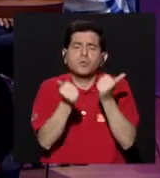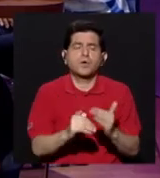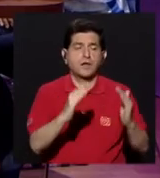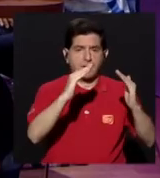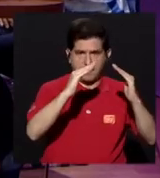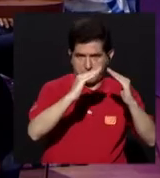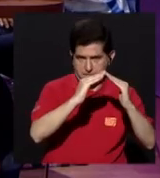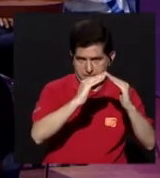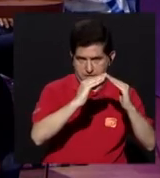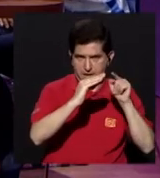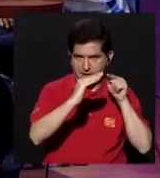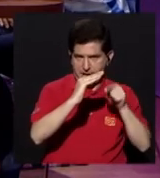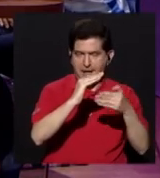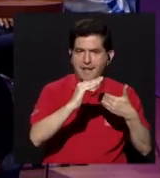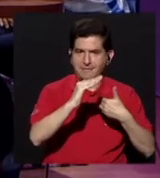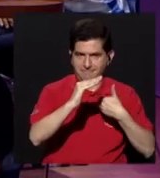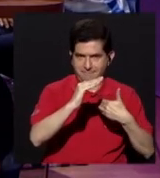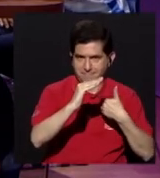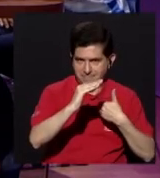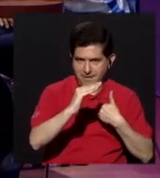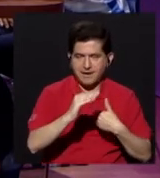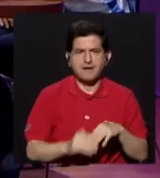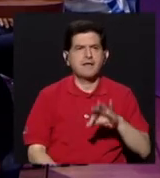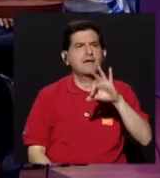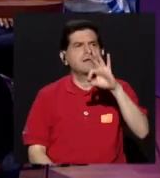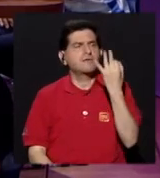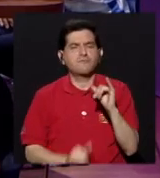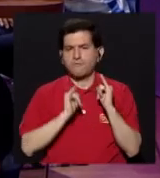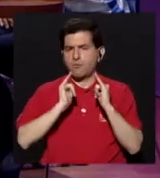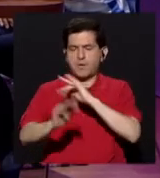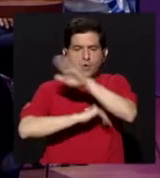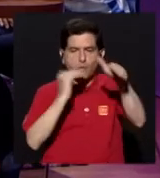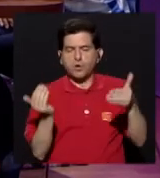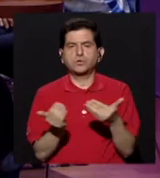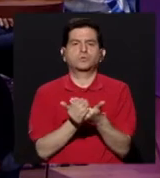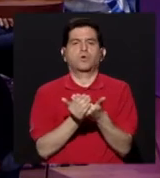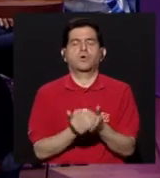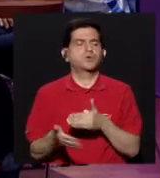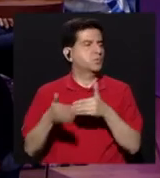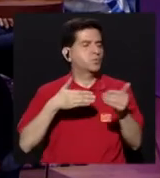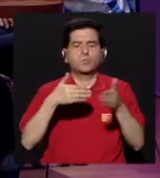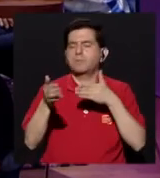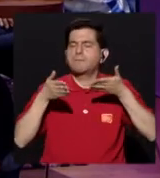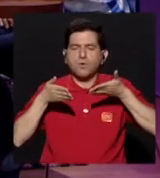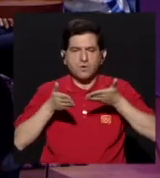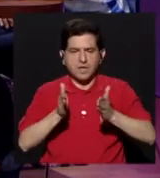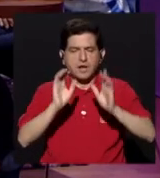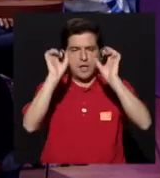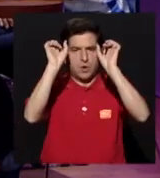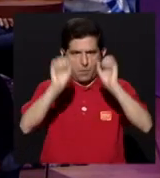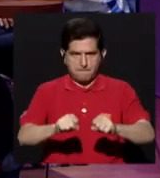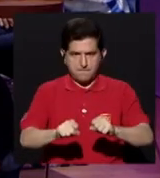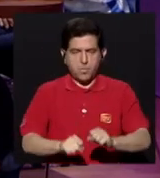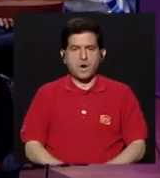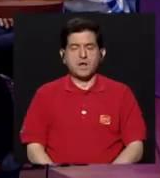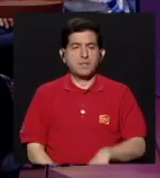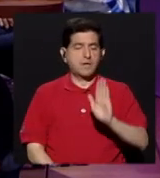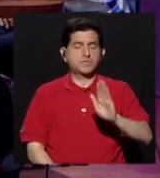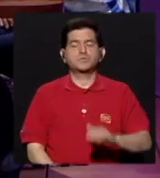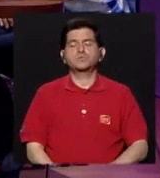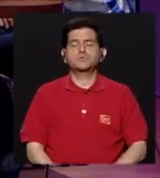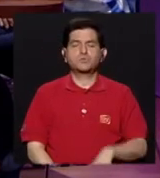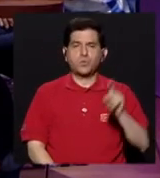hogar tengamos de una manera igual para todos, para cualquiera de mis hijos que puedan tener sus